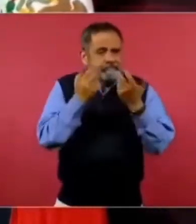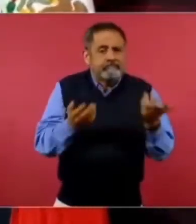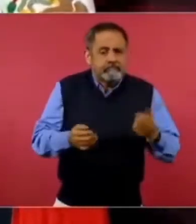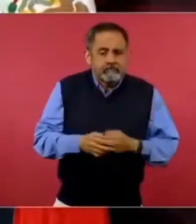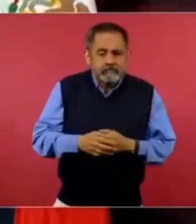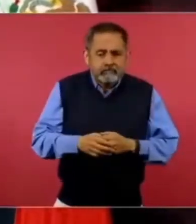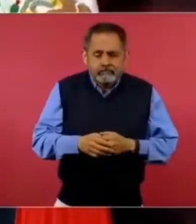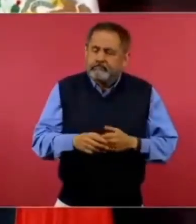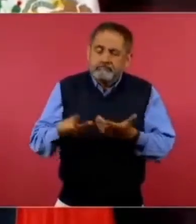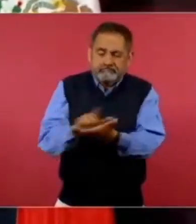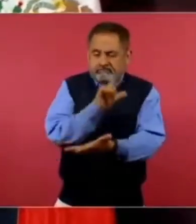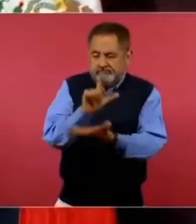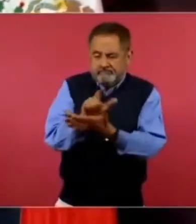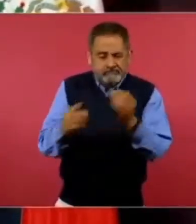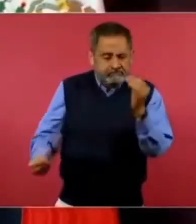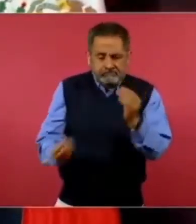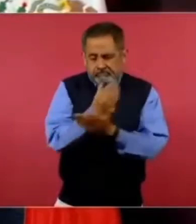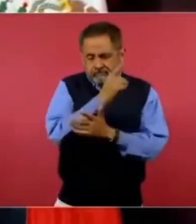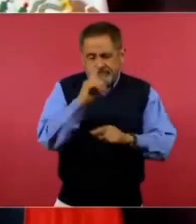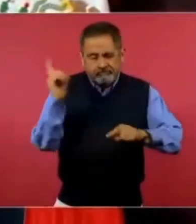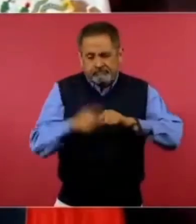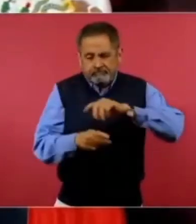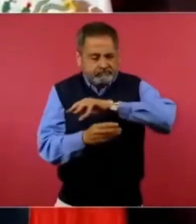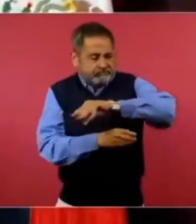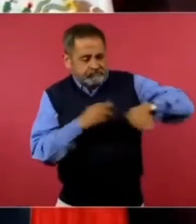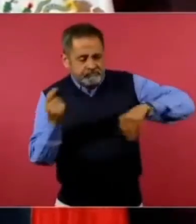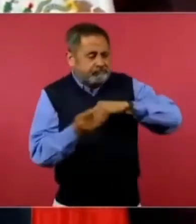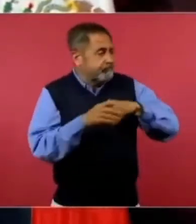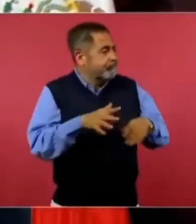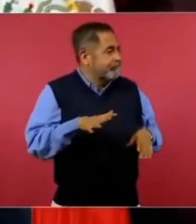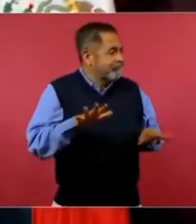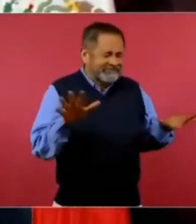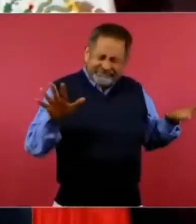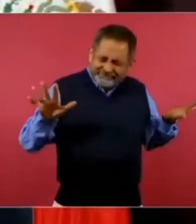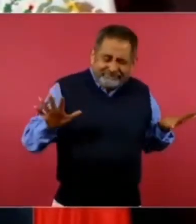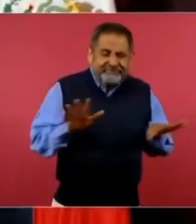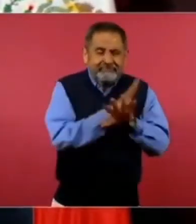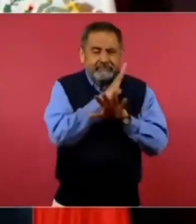pues con una reforma, con una transformación,